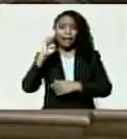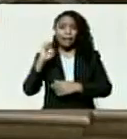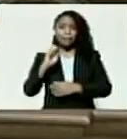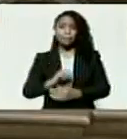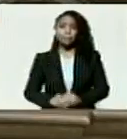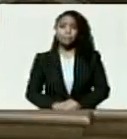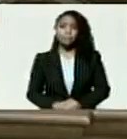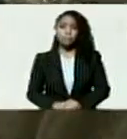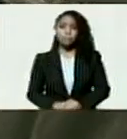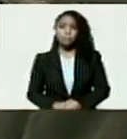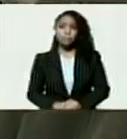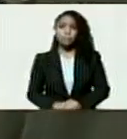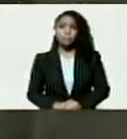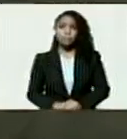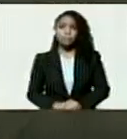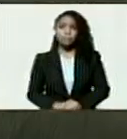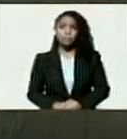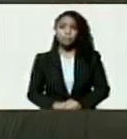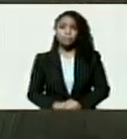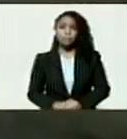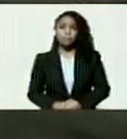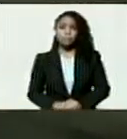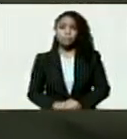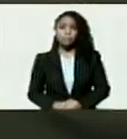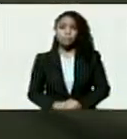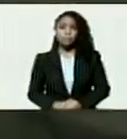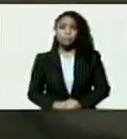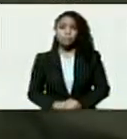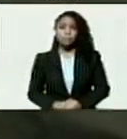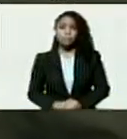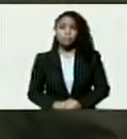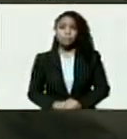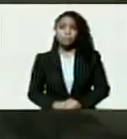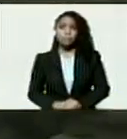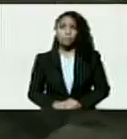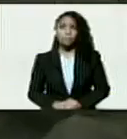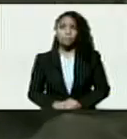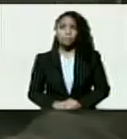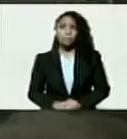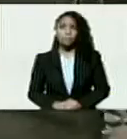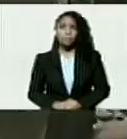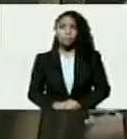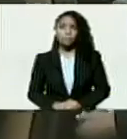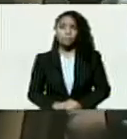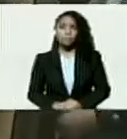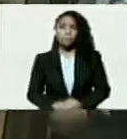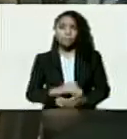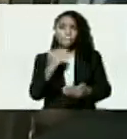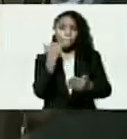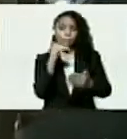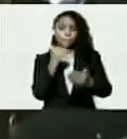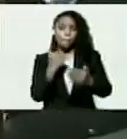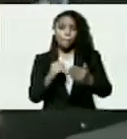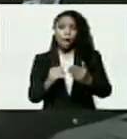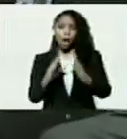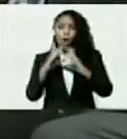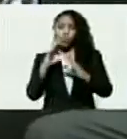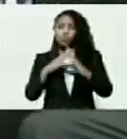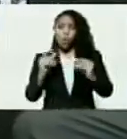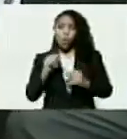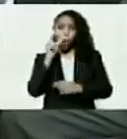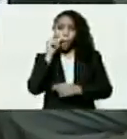Quintero Cueva, Francisco José Garceda Silva, Leonel Enrique Parica Hernández, Rafael Simón Chacón Guzmán, Griselda